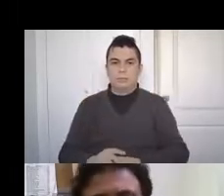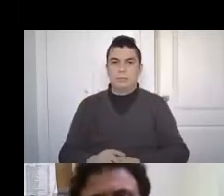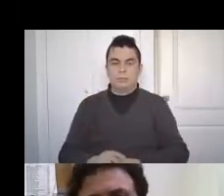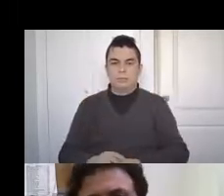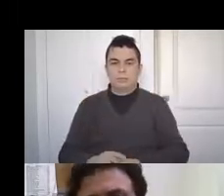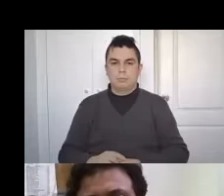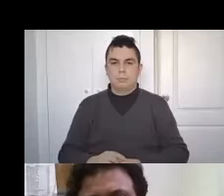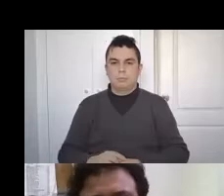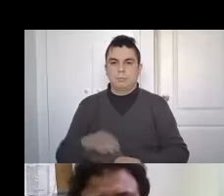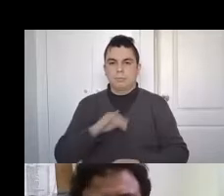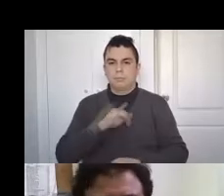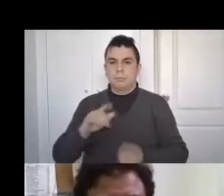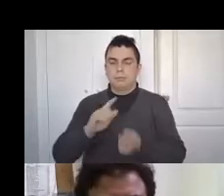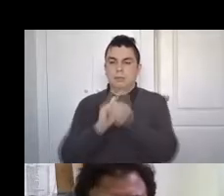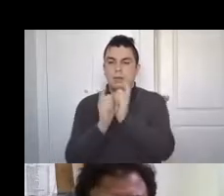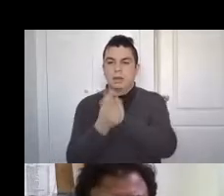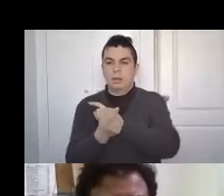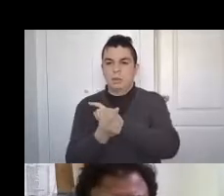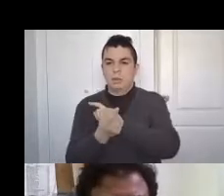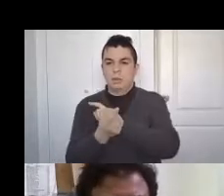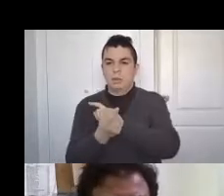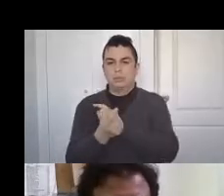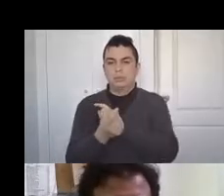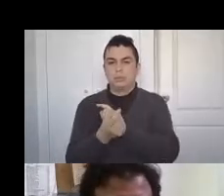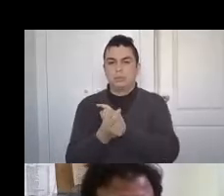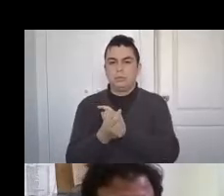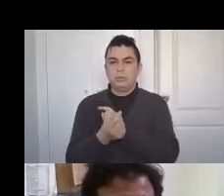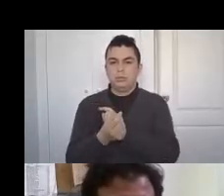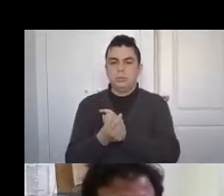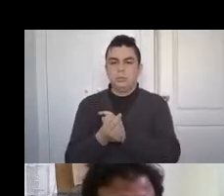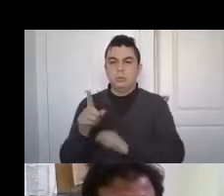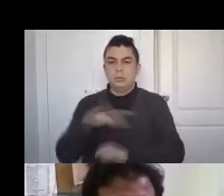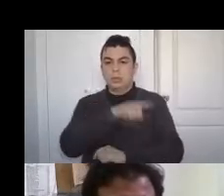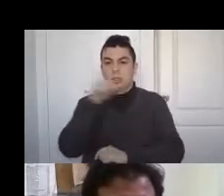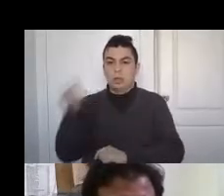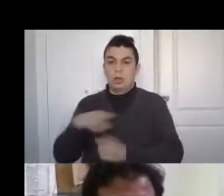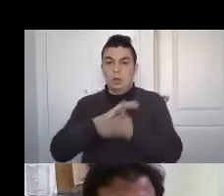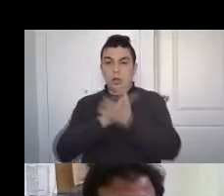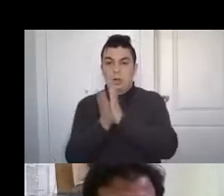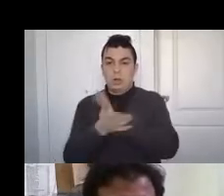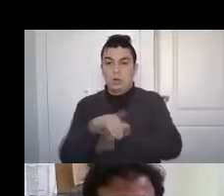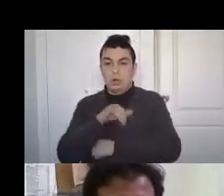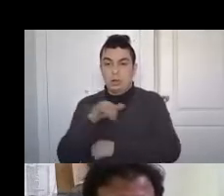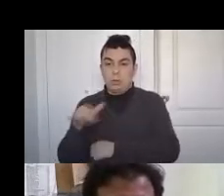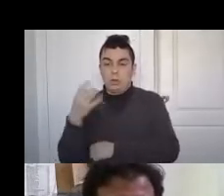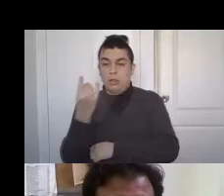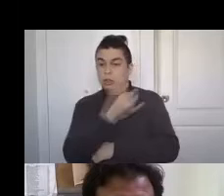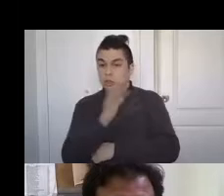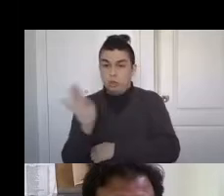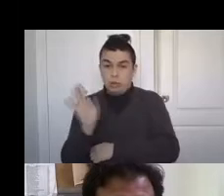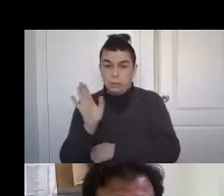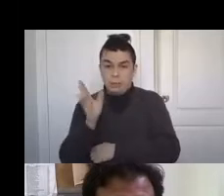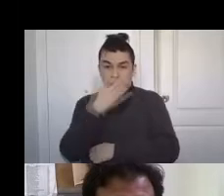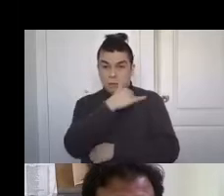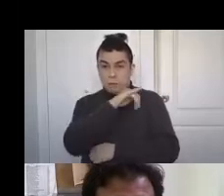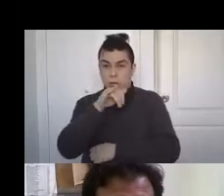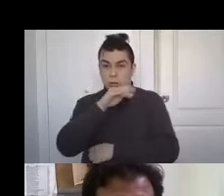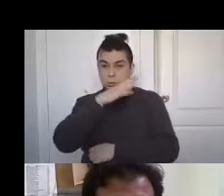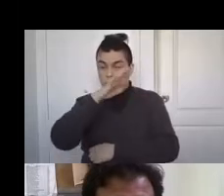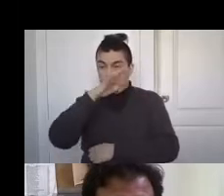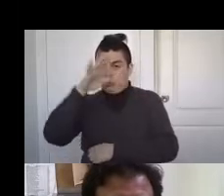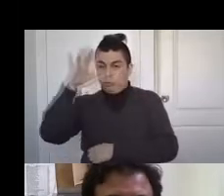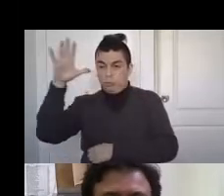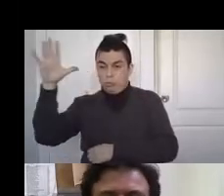cambia la distribución y podemos ver que todo después ya es solamente